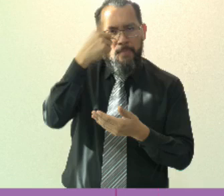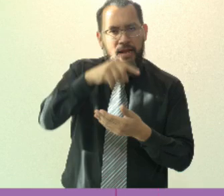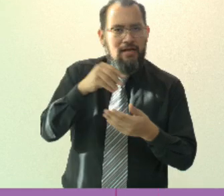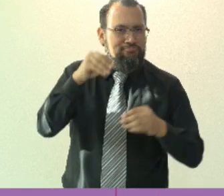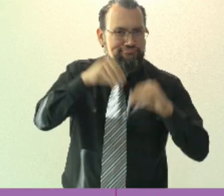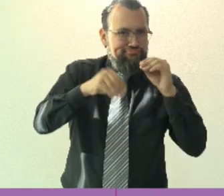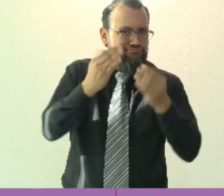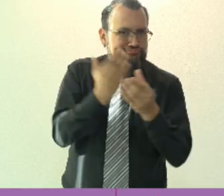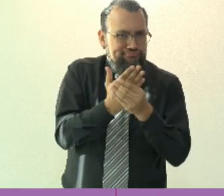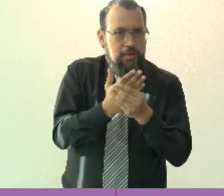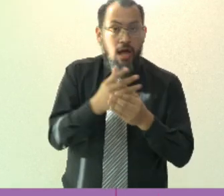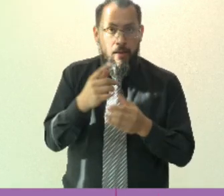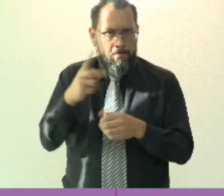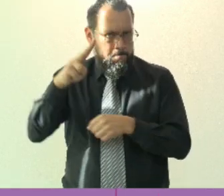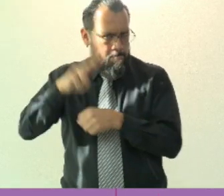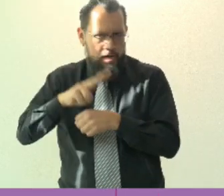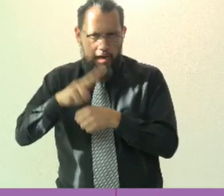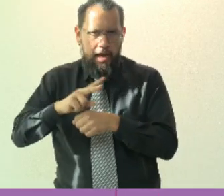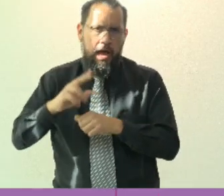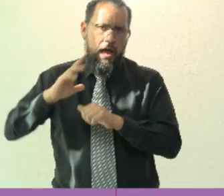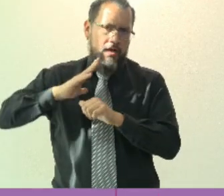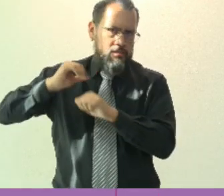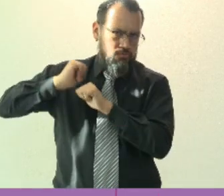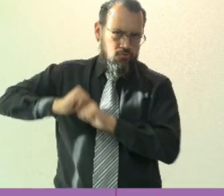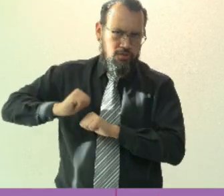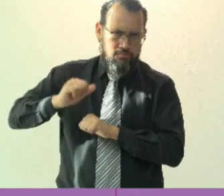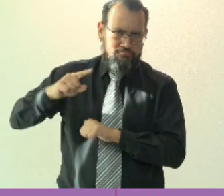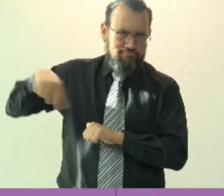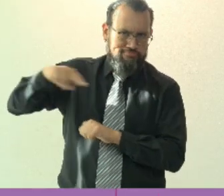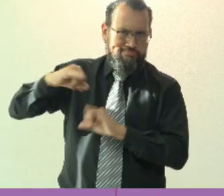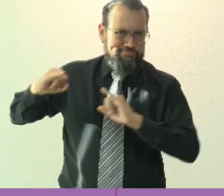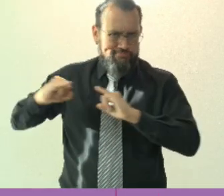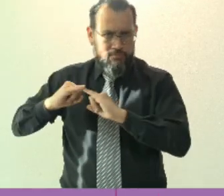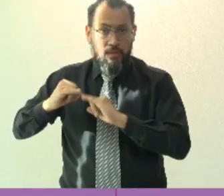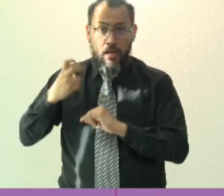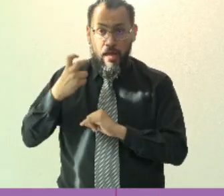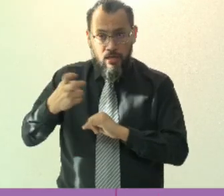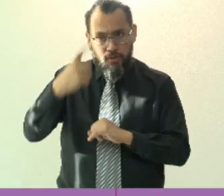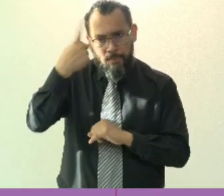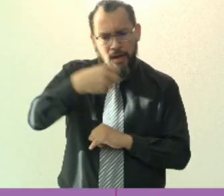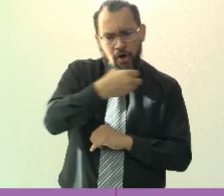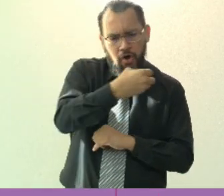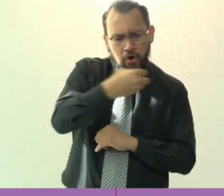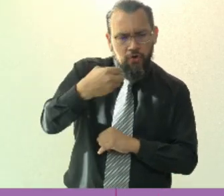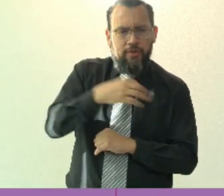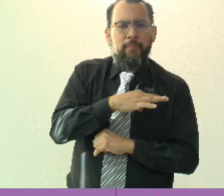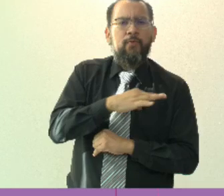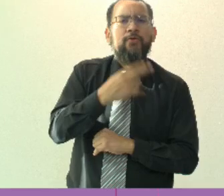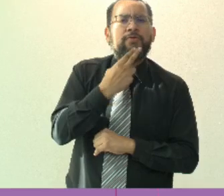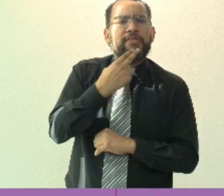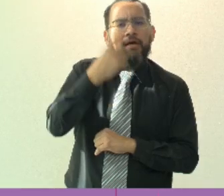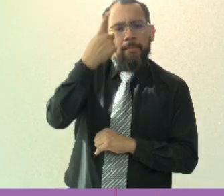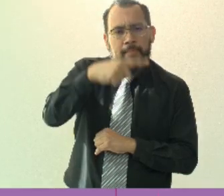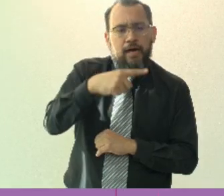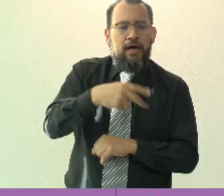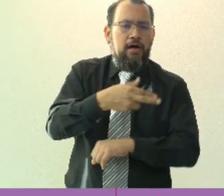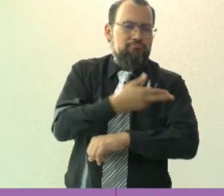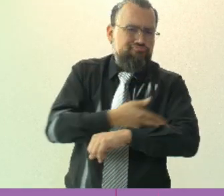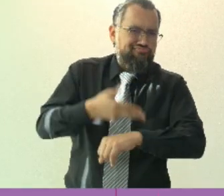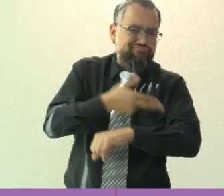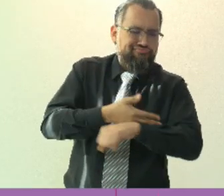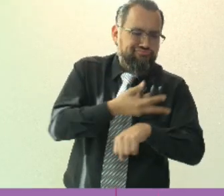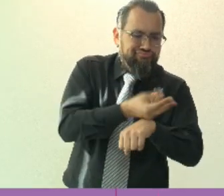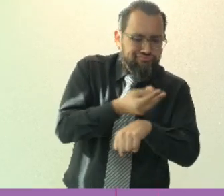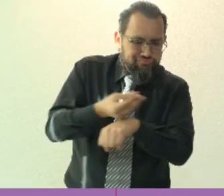una instancia competente, de tal forma que podamos utilizar este esquema para organizar nuestros